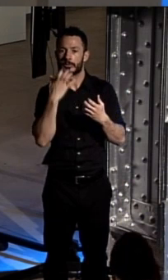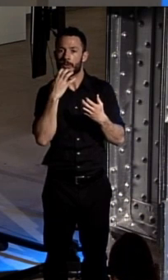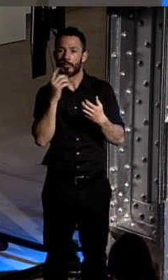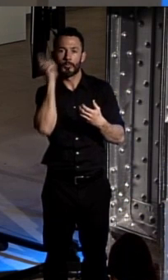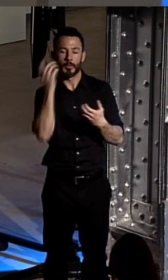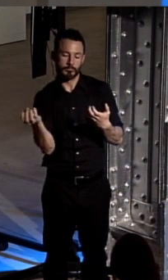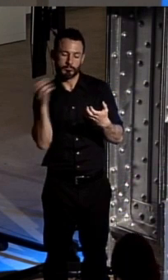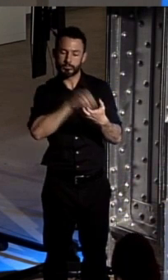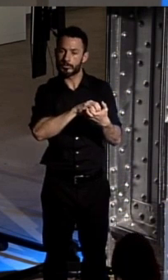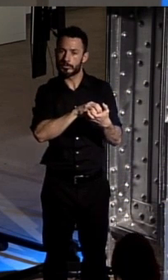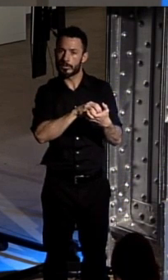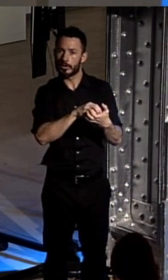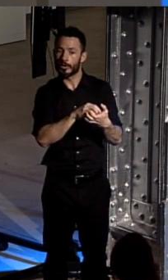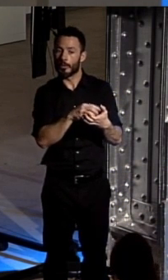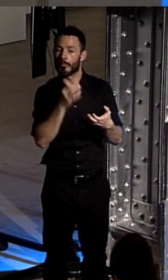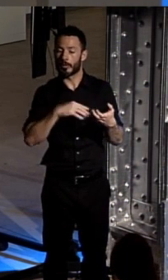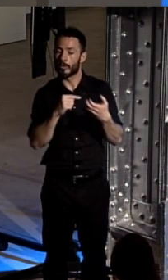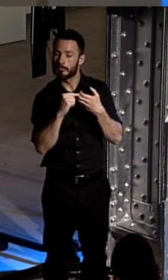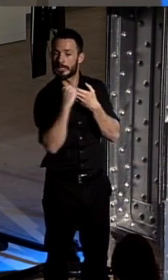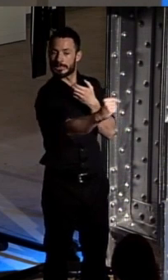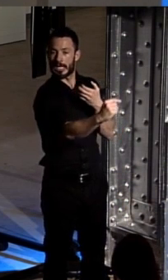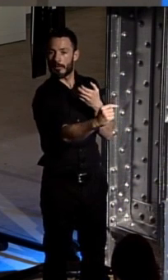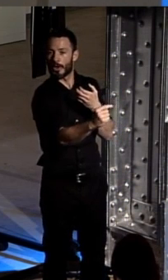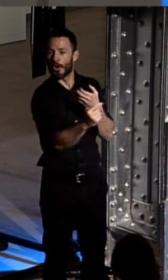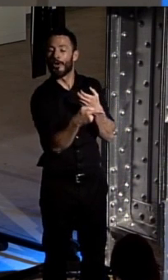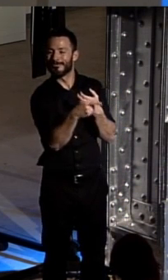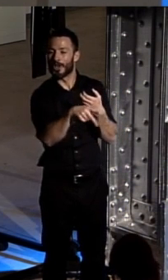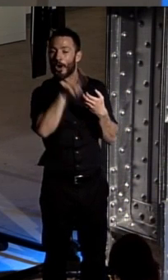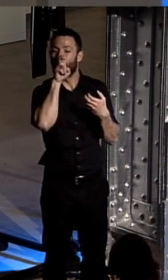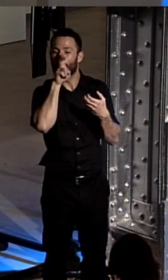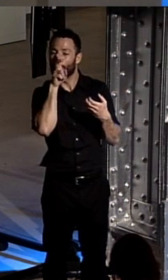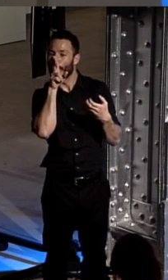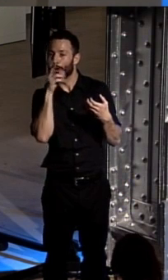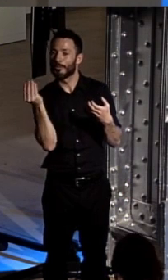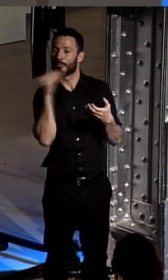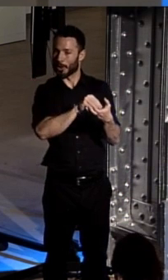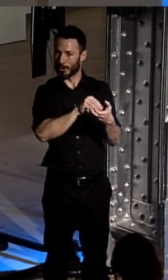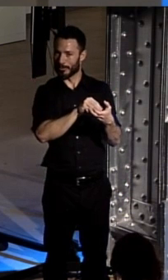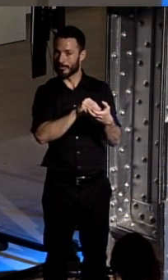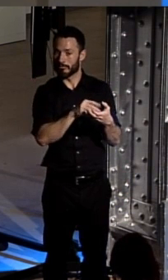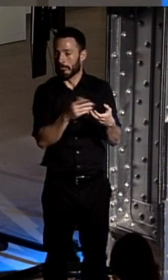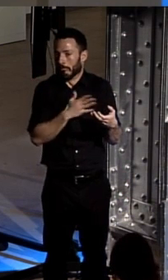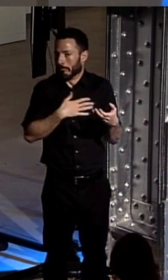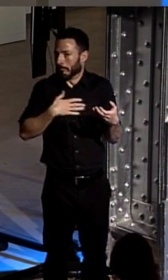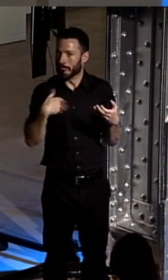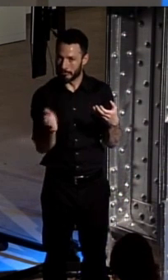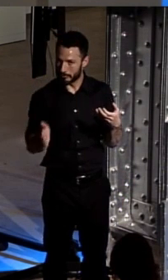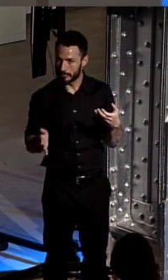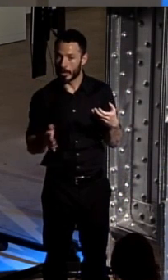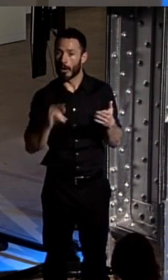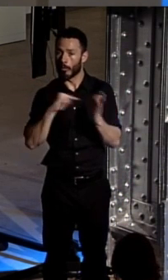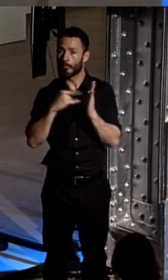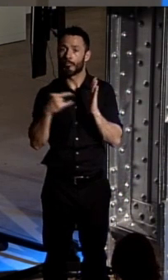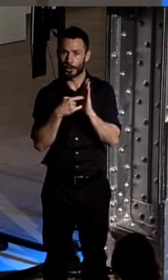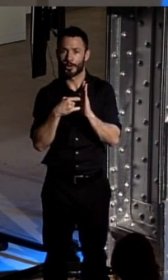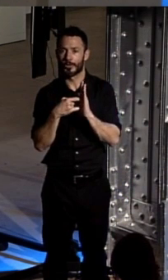que son capaces de permitirnos enviar mensajes con un cierto olor, según deseemos, ¿no? Y de hecho hay un proyecto